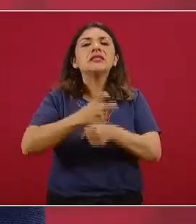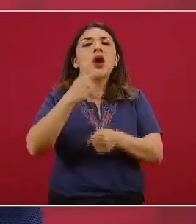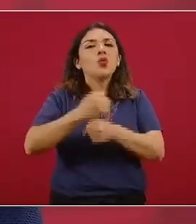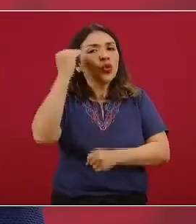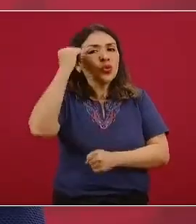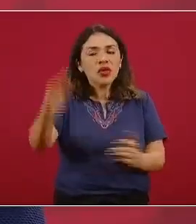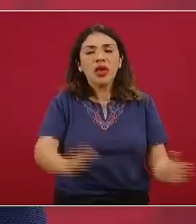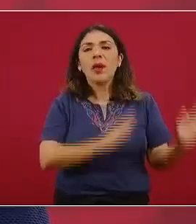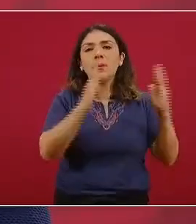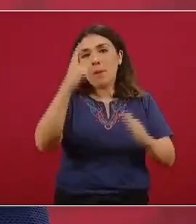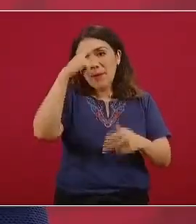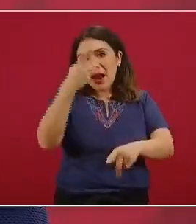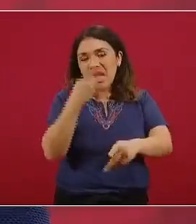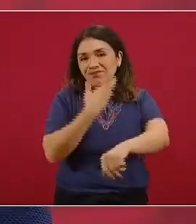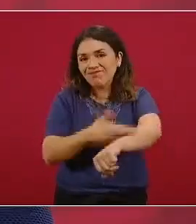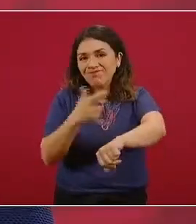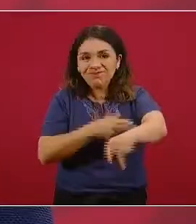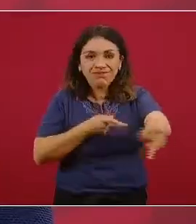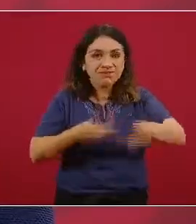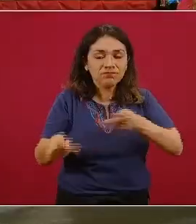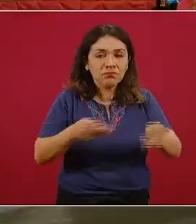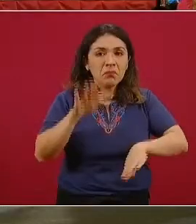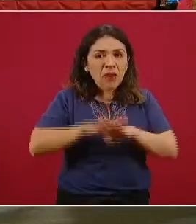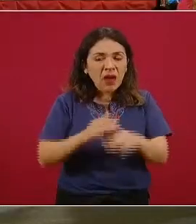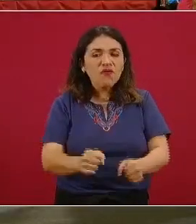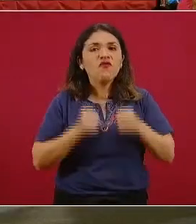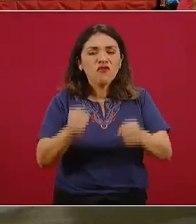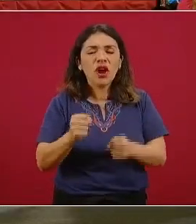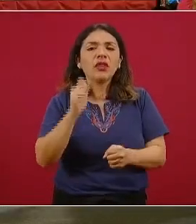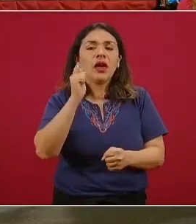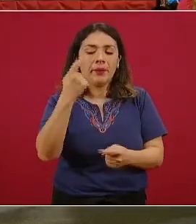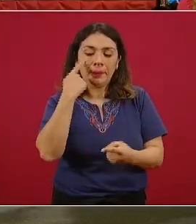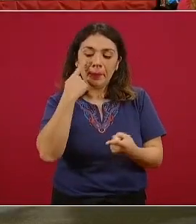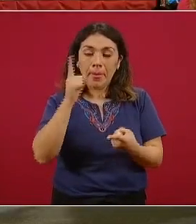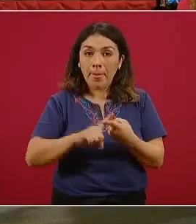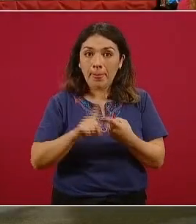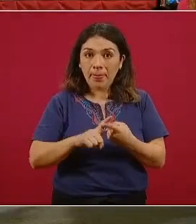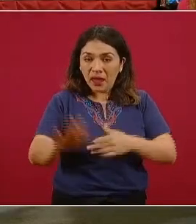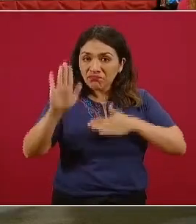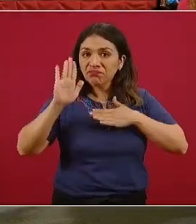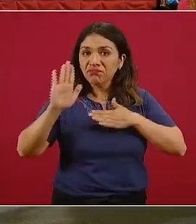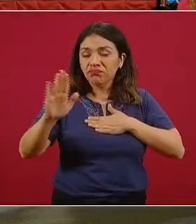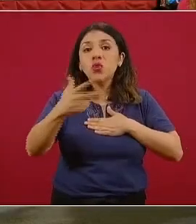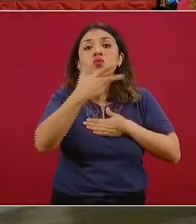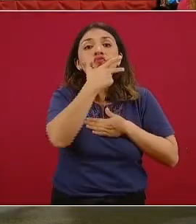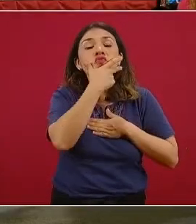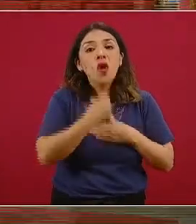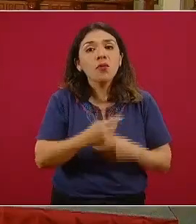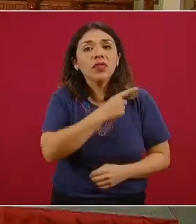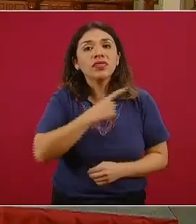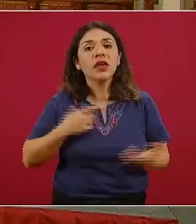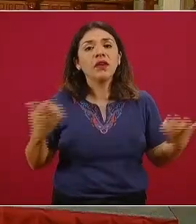etapa de la estrategia. Estamos fortaleciendo, por un lado, el compromiso de los hombres en la